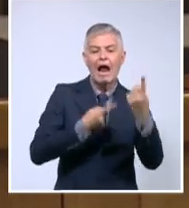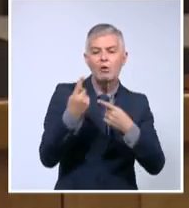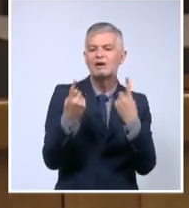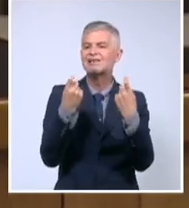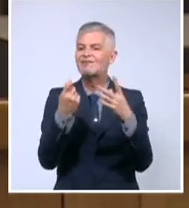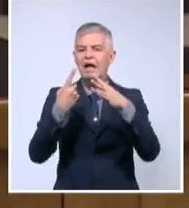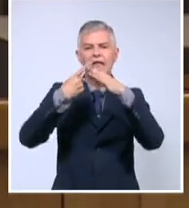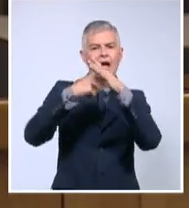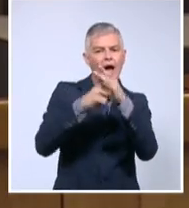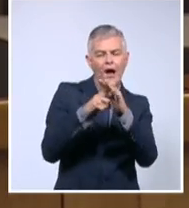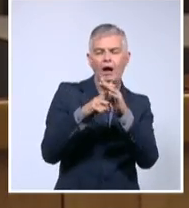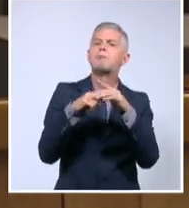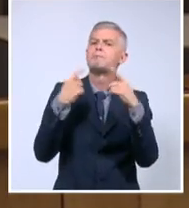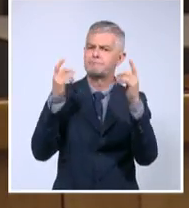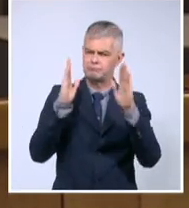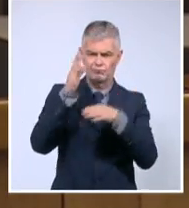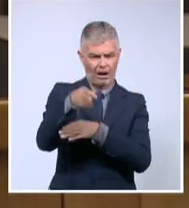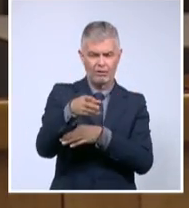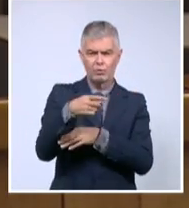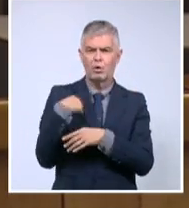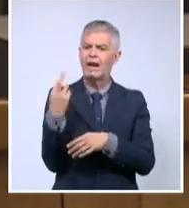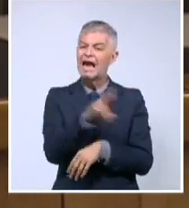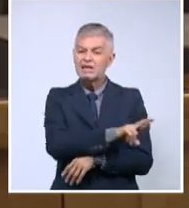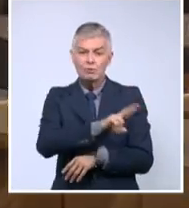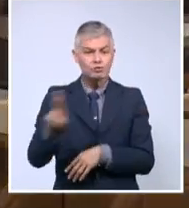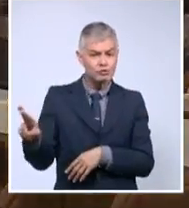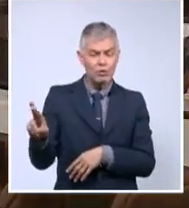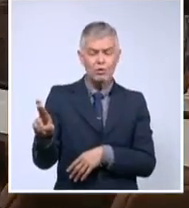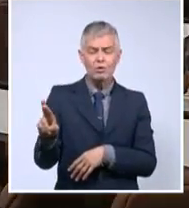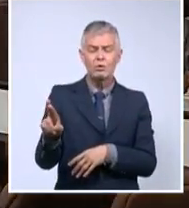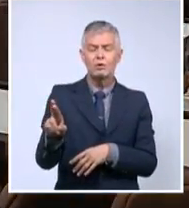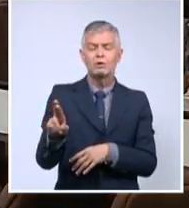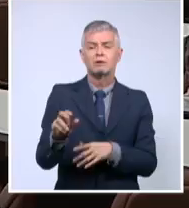pueda ser corregido. La revolución